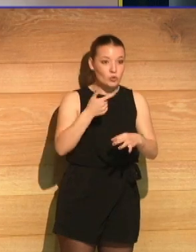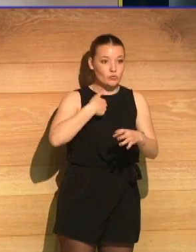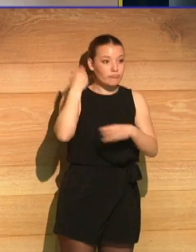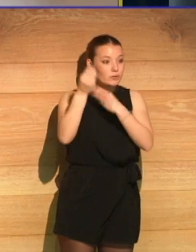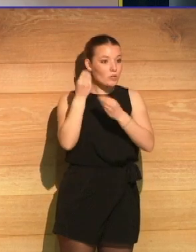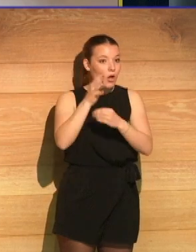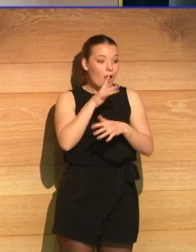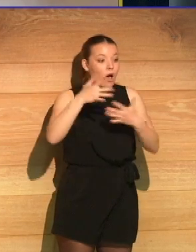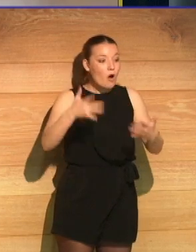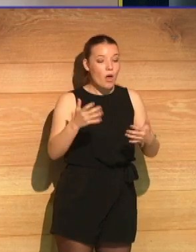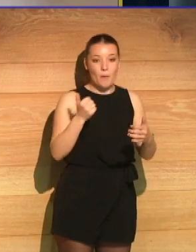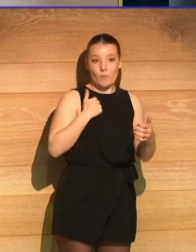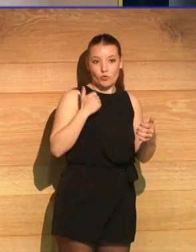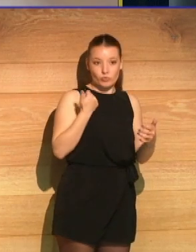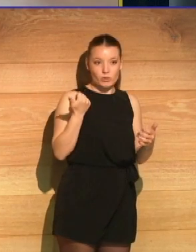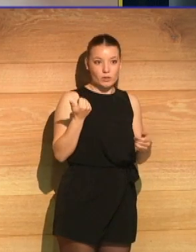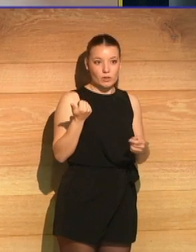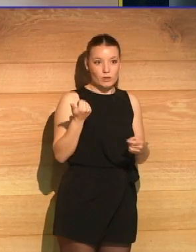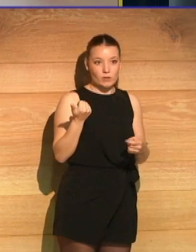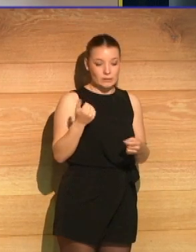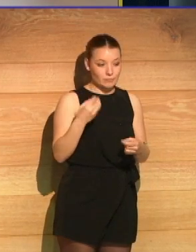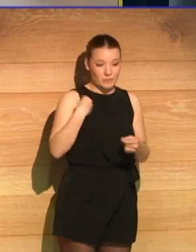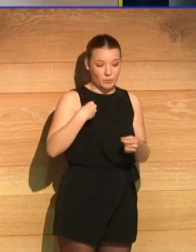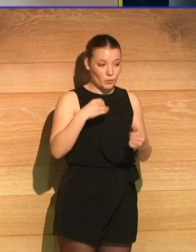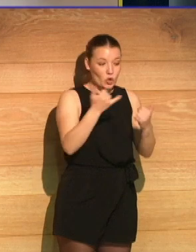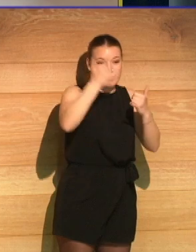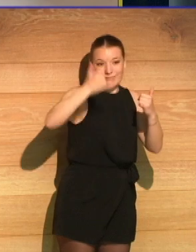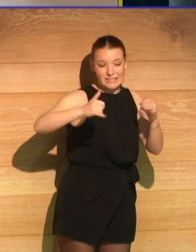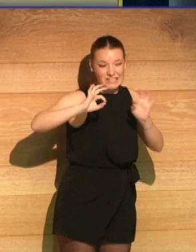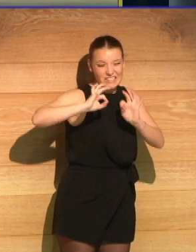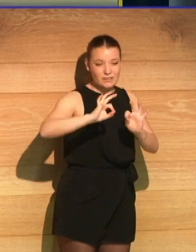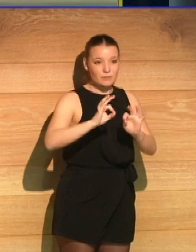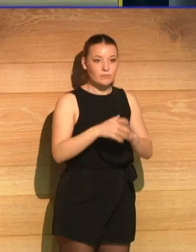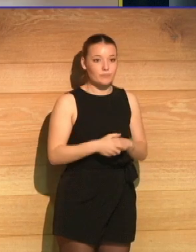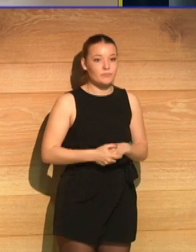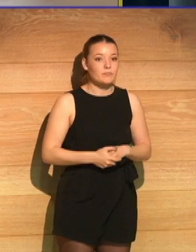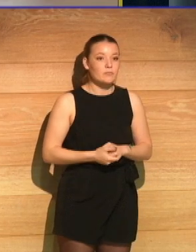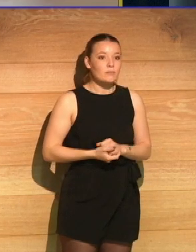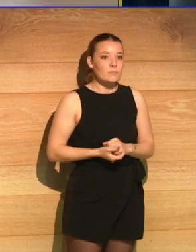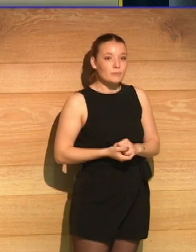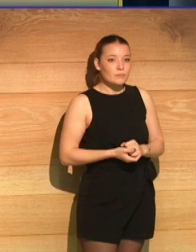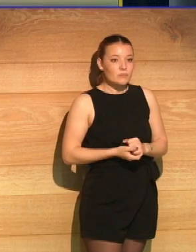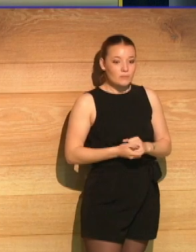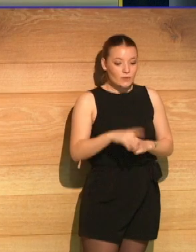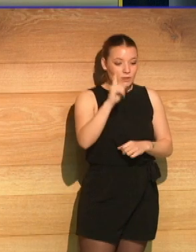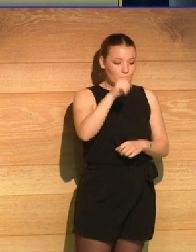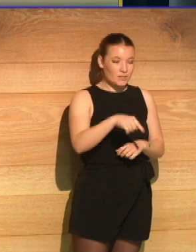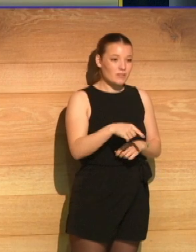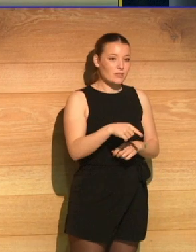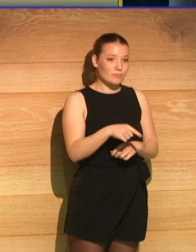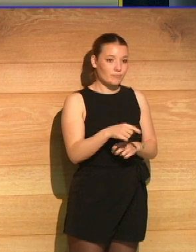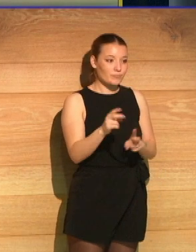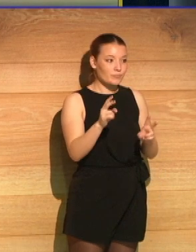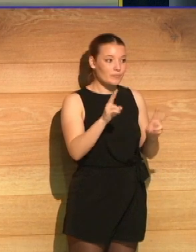oportunidades que tenemos los profesionales de la cultura ahora mismo en esta crisis. Sí, y también seguramente habrá que jugar un poco con